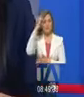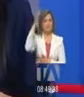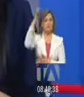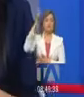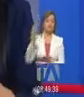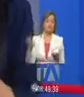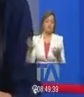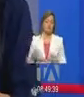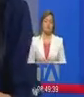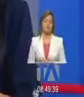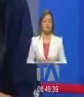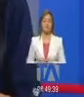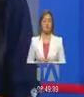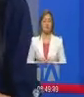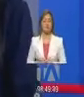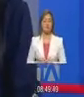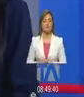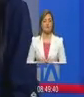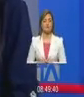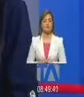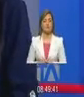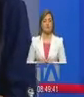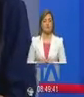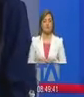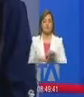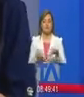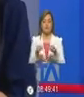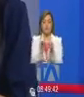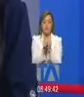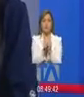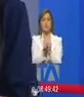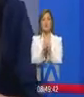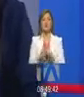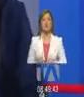nos imaginamos que puede pasar. Asimismo, las actividades